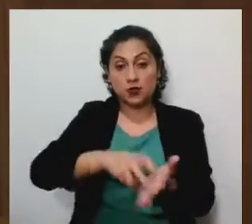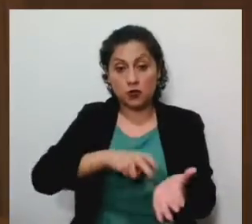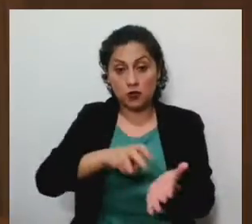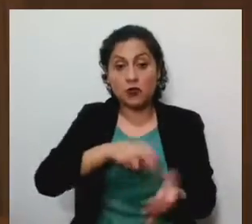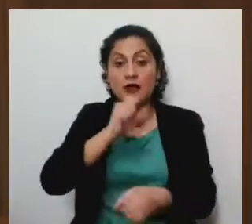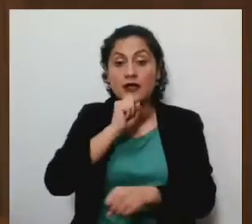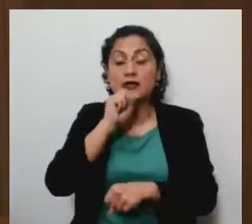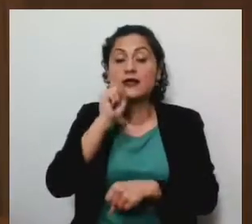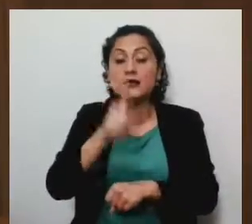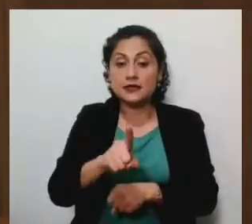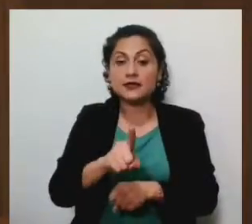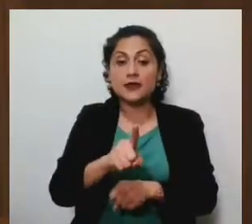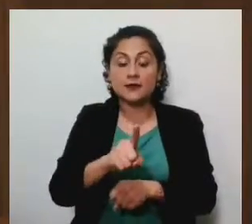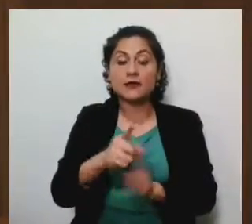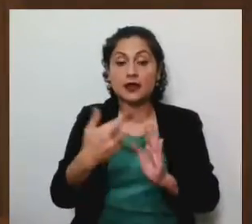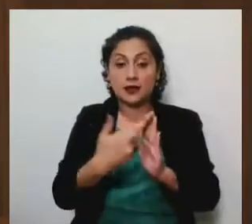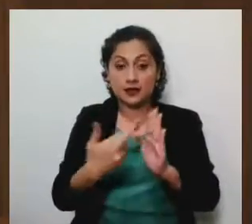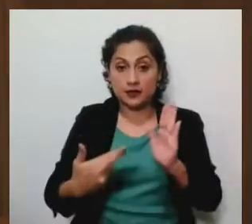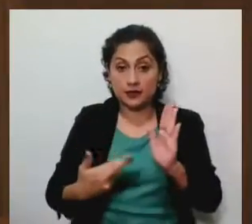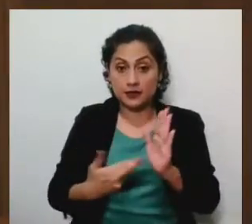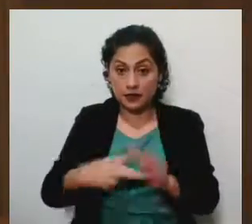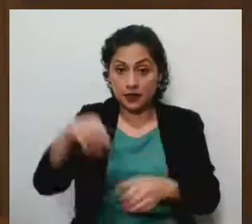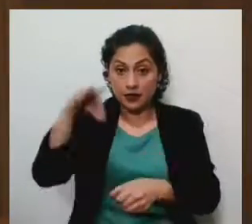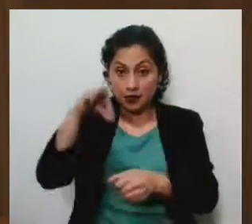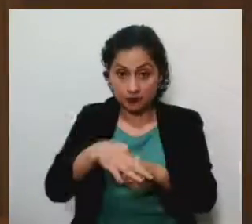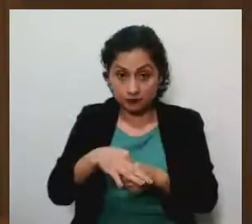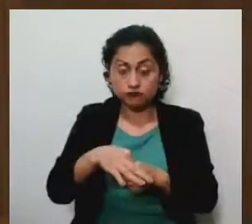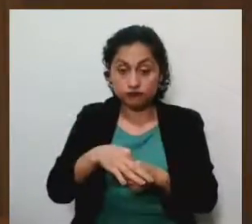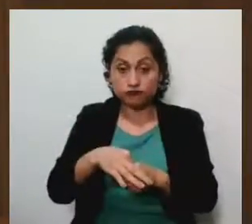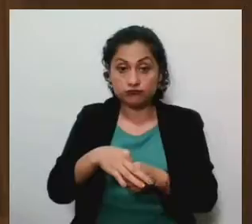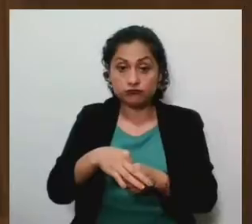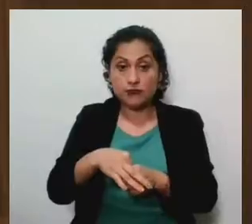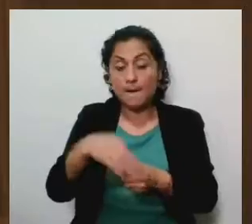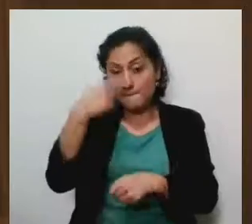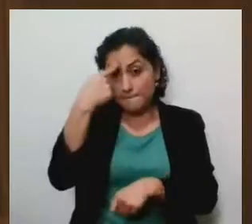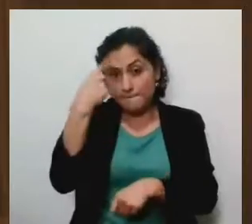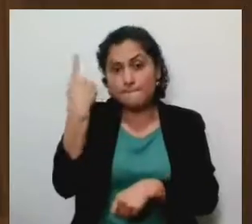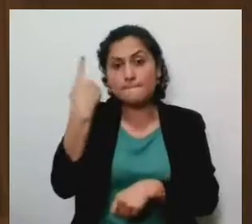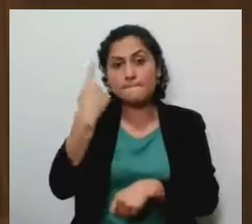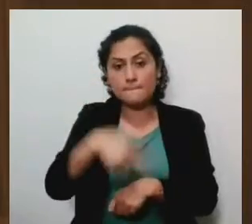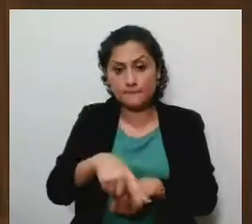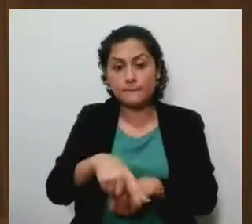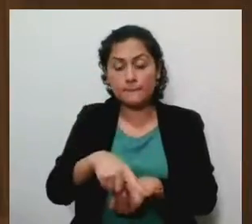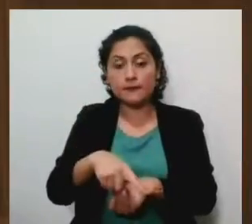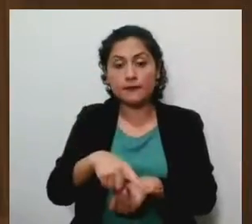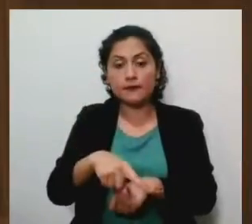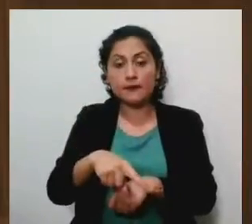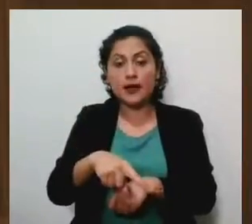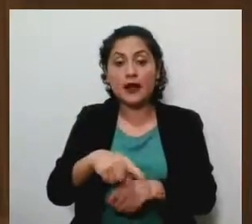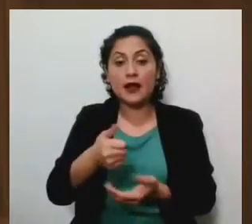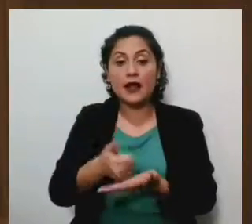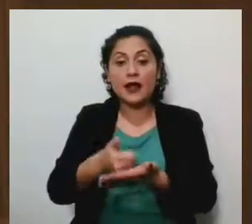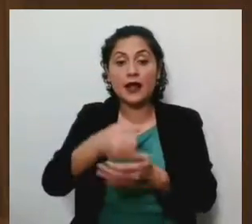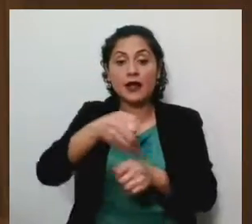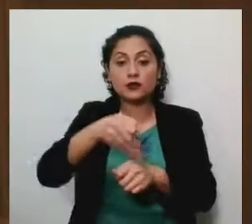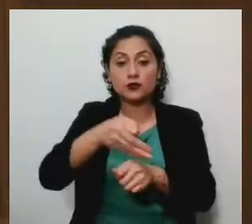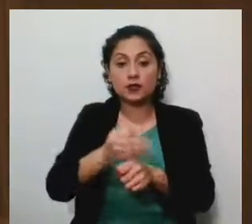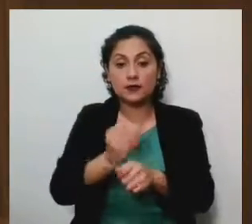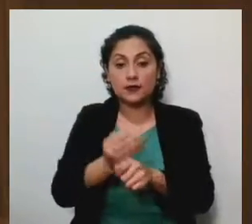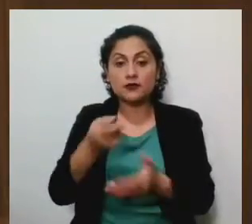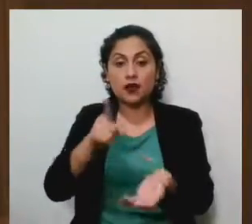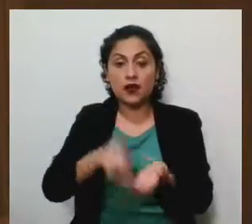de México. Lo anterior, con la finalidad de reducir el número de integrantes de los ayuntamientos en la entidad y con